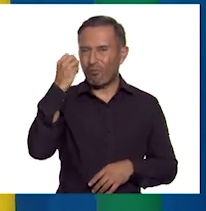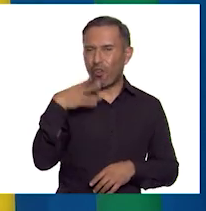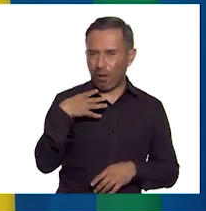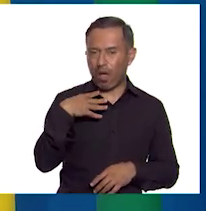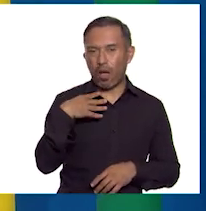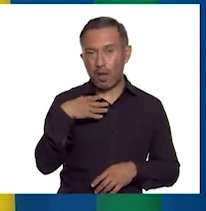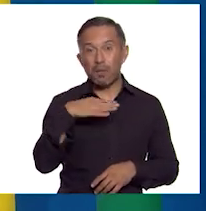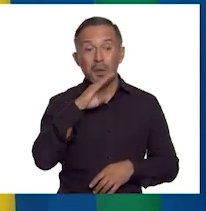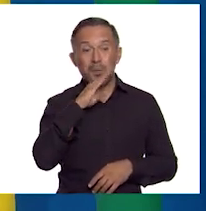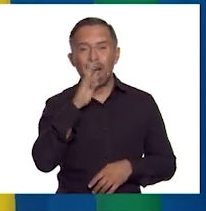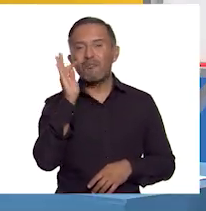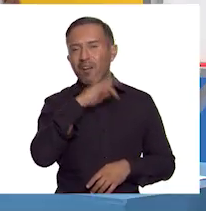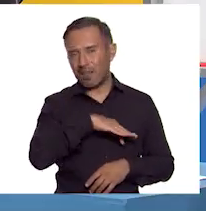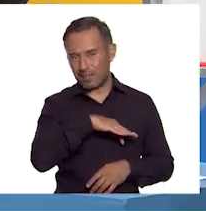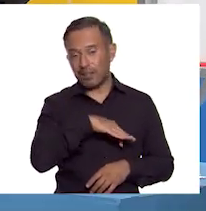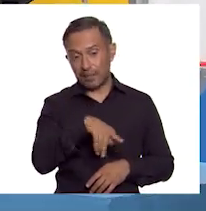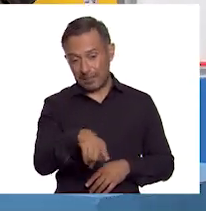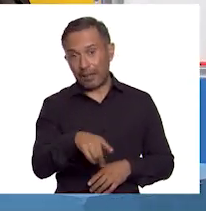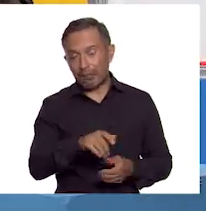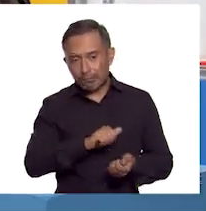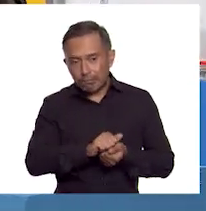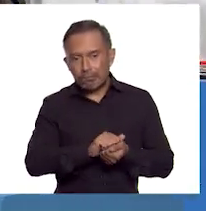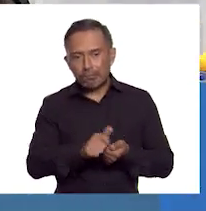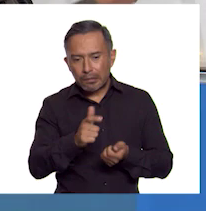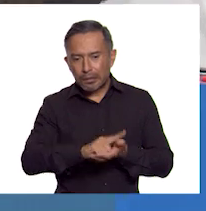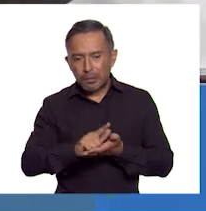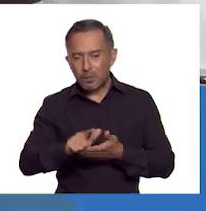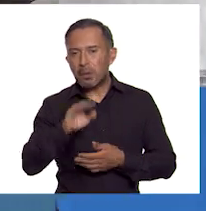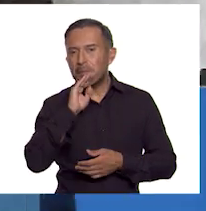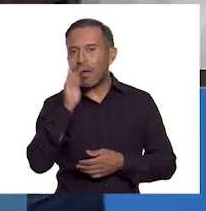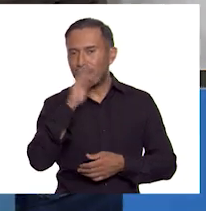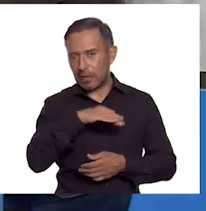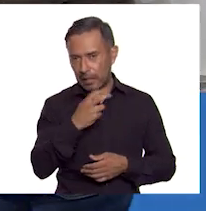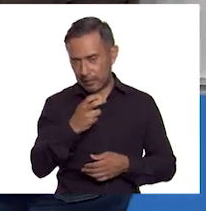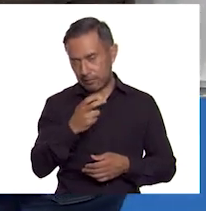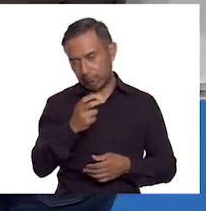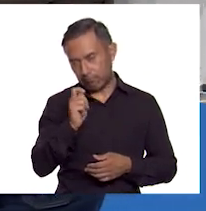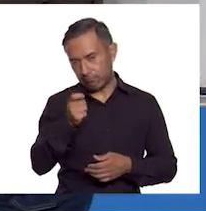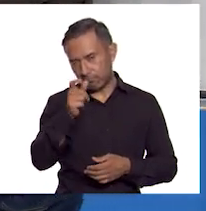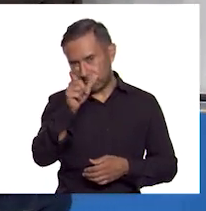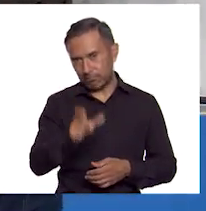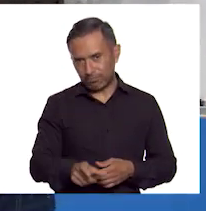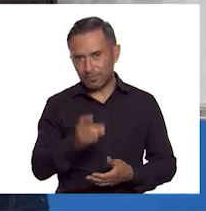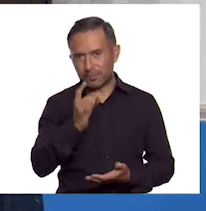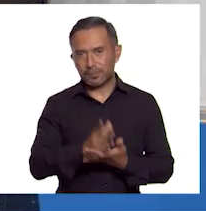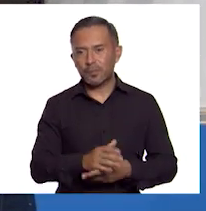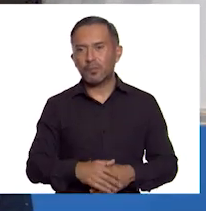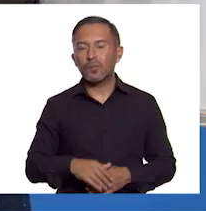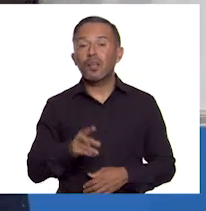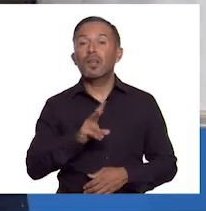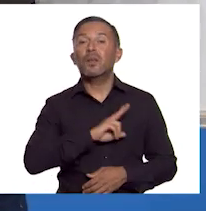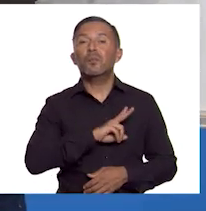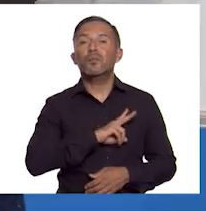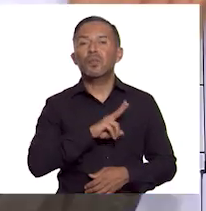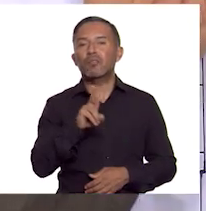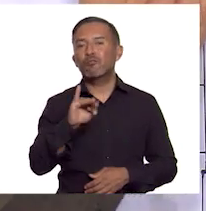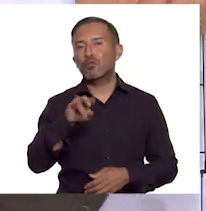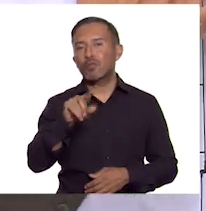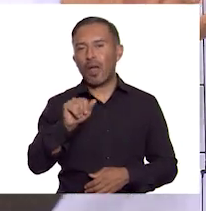muchacha hacendosa, ¿verdad? Muy bien, pues vamos a pegar entonces la descripción de la viuda. Ahí la